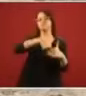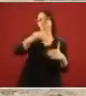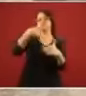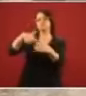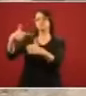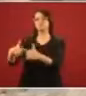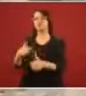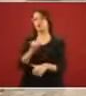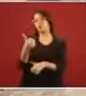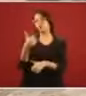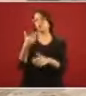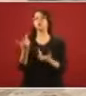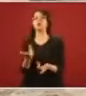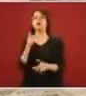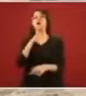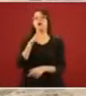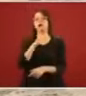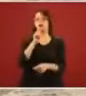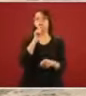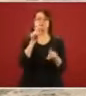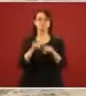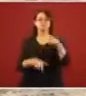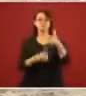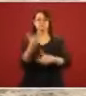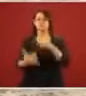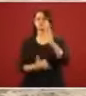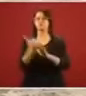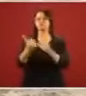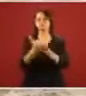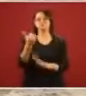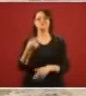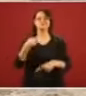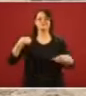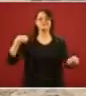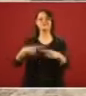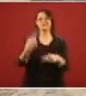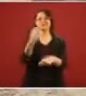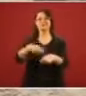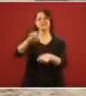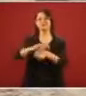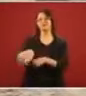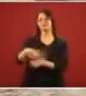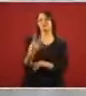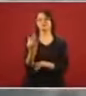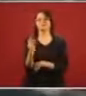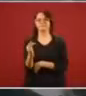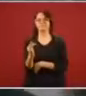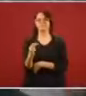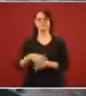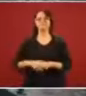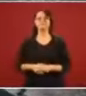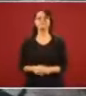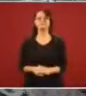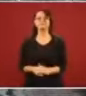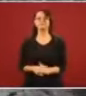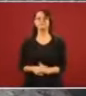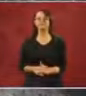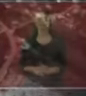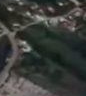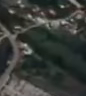del predio donde ya también vamos muy avanzados. Va el reporte esta semana, 14 de febrero.